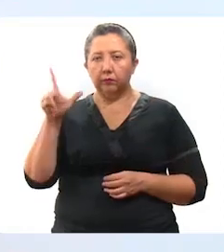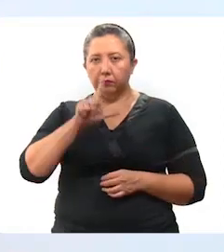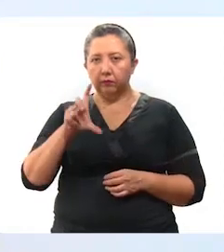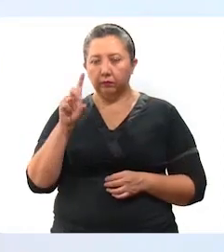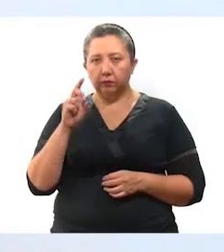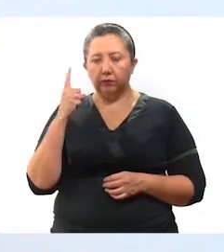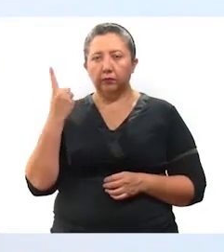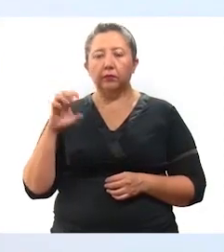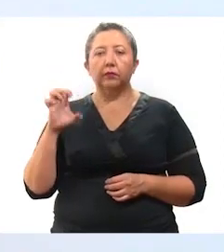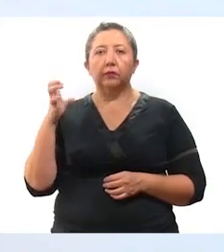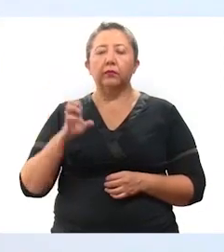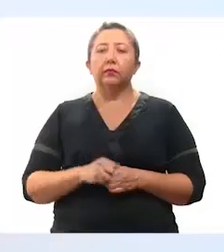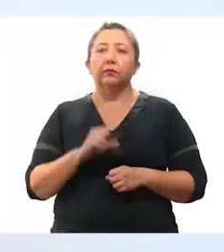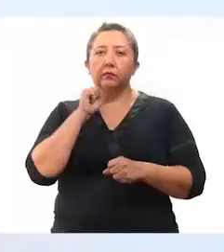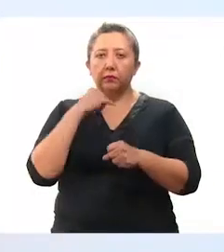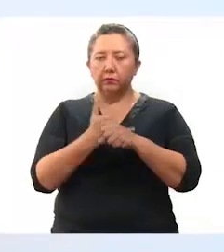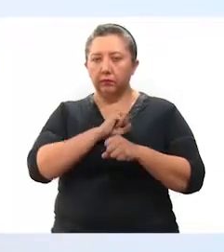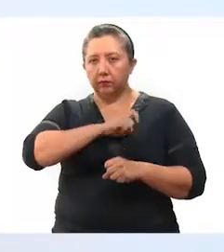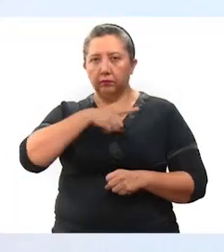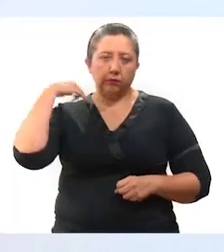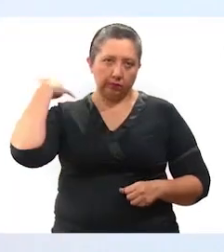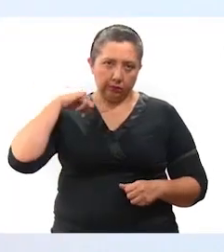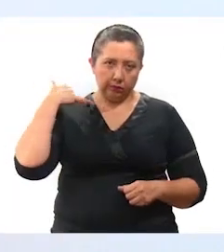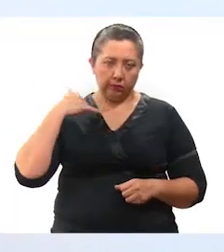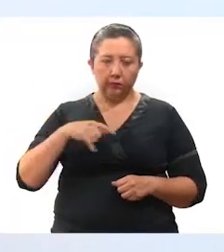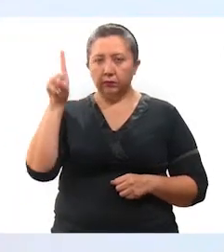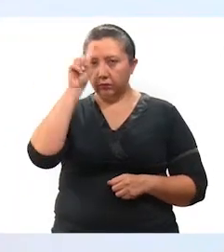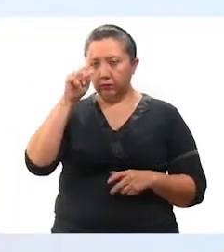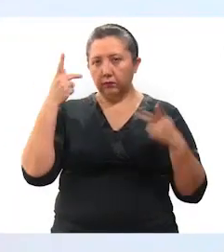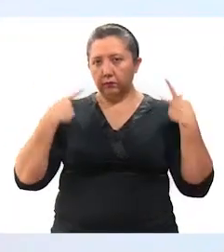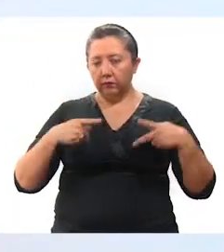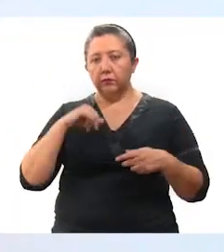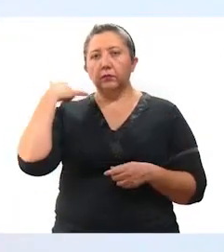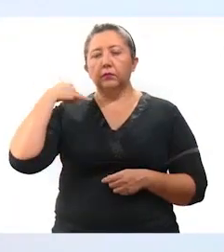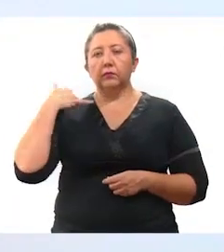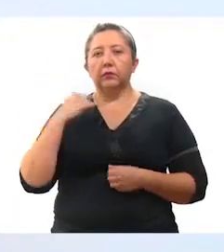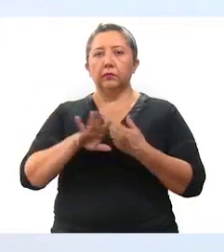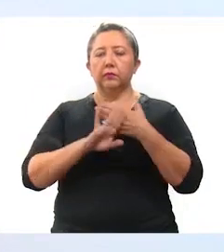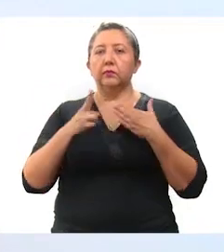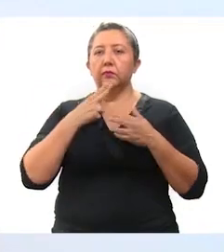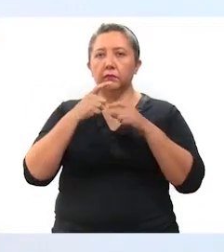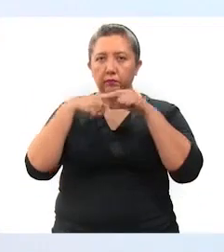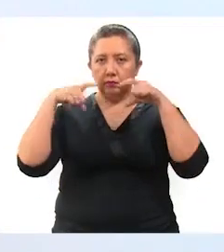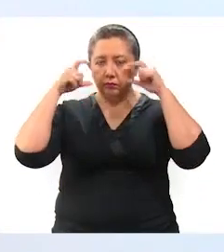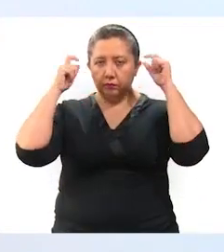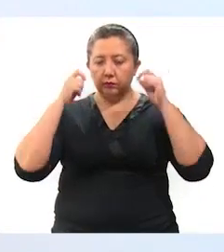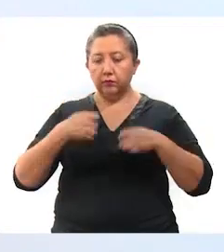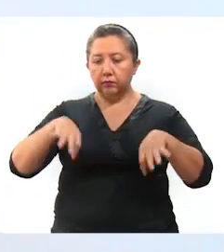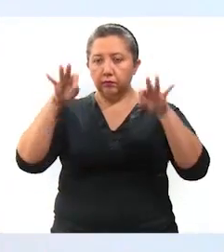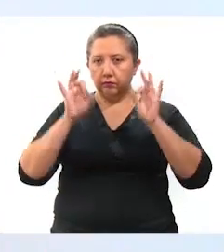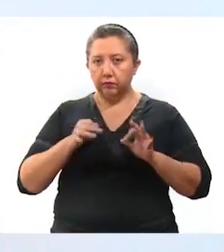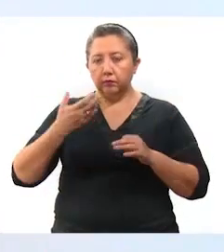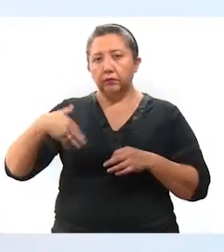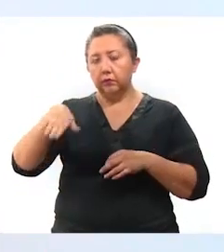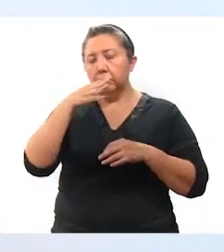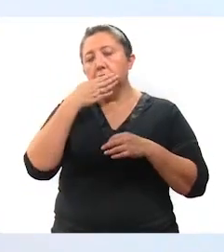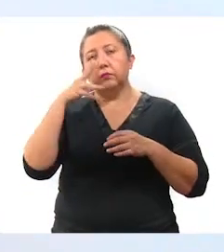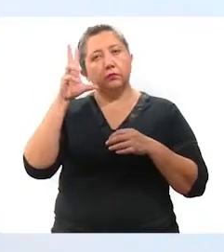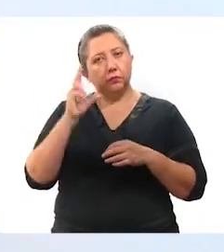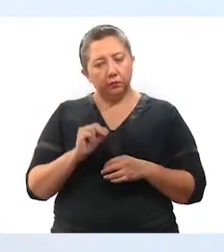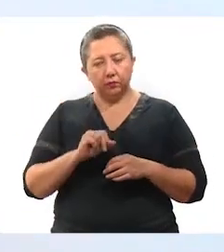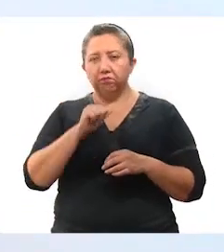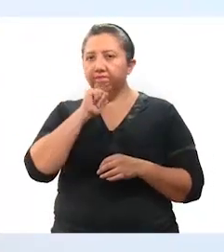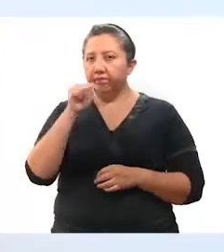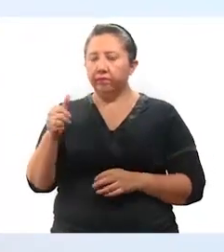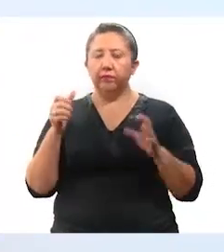lunes 31 de enero. La Secretaría de Salud de Yucatán recomienda a la población yucateca evitar el uso de cubrebocas de tela o pañoletas, ya que